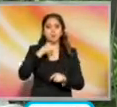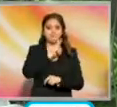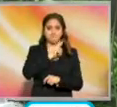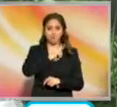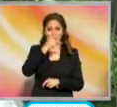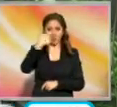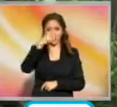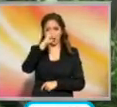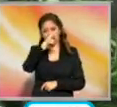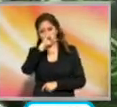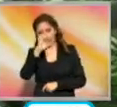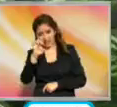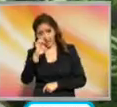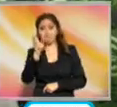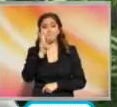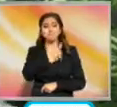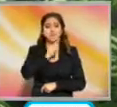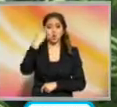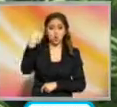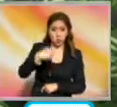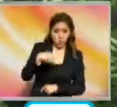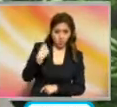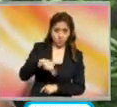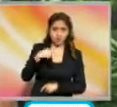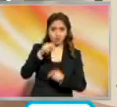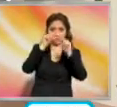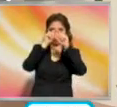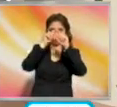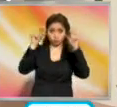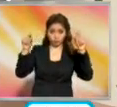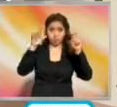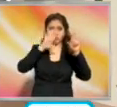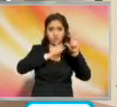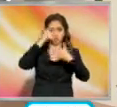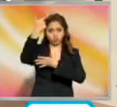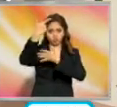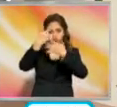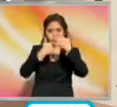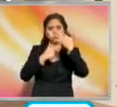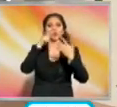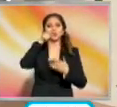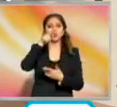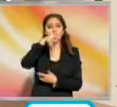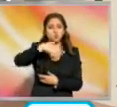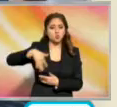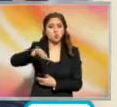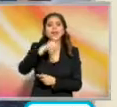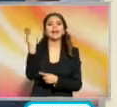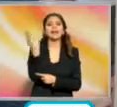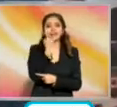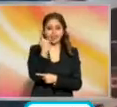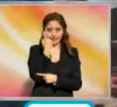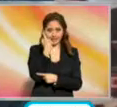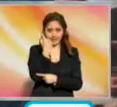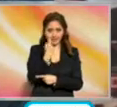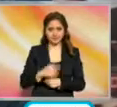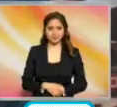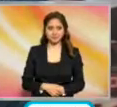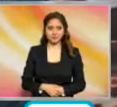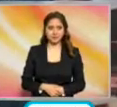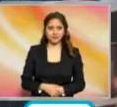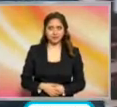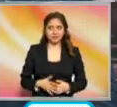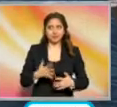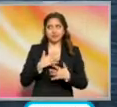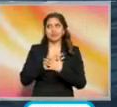tú te das de alta con tu nombre, con tu cuenta, pues también están llevando un registro de qué buscas tú. ¡Qué miedo! ¿no?